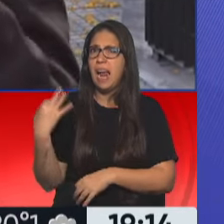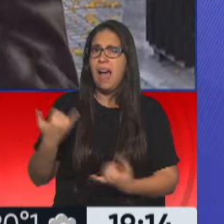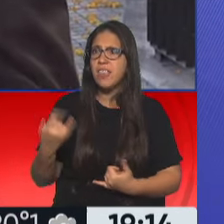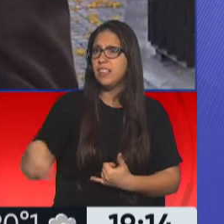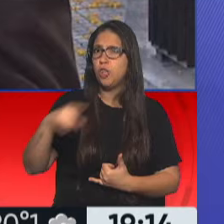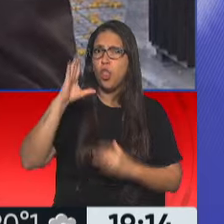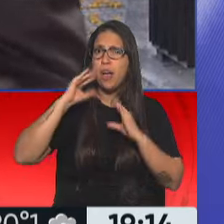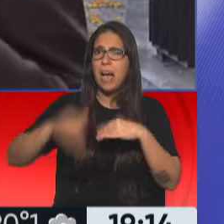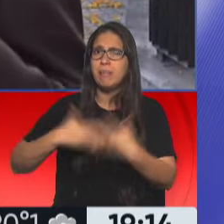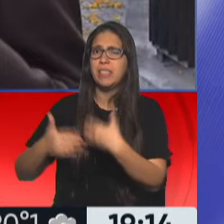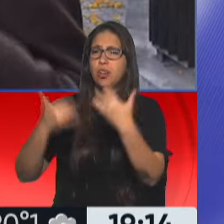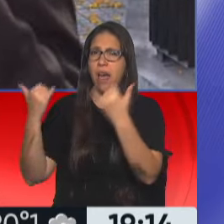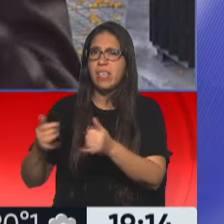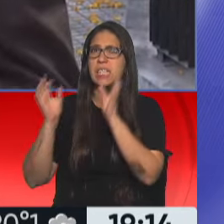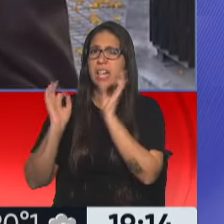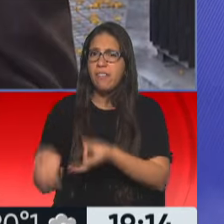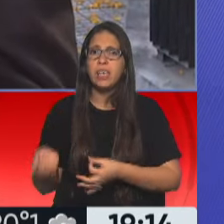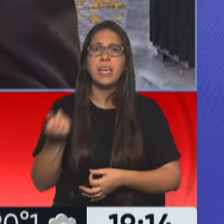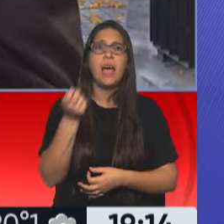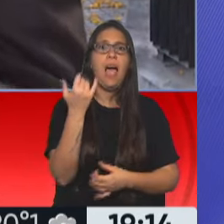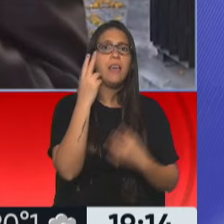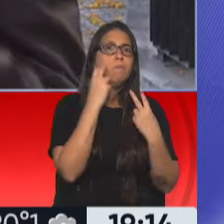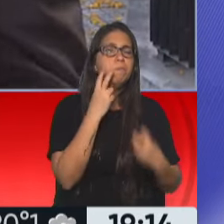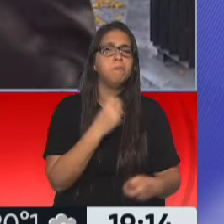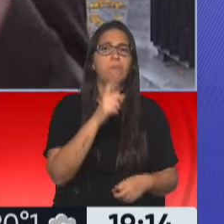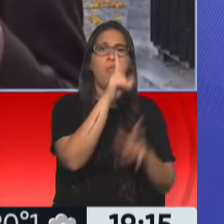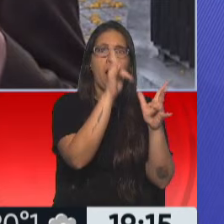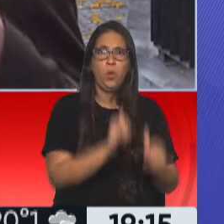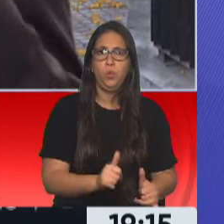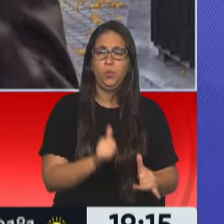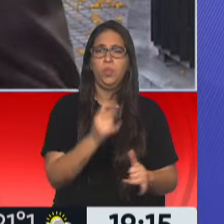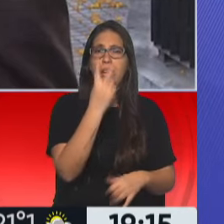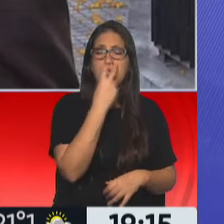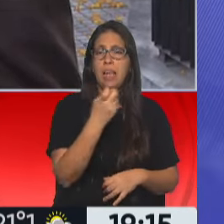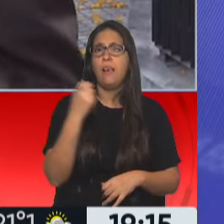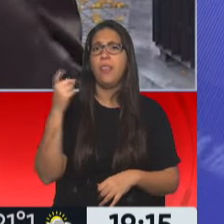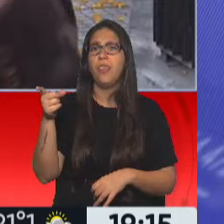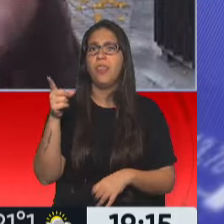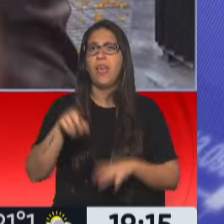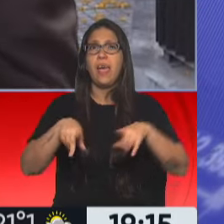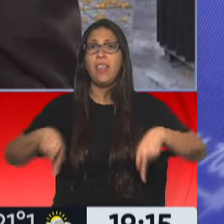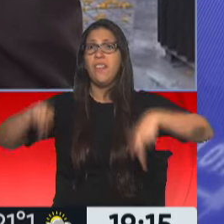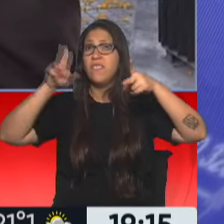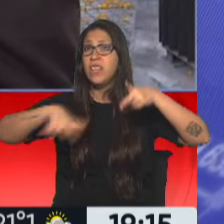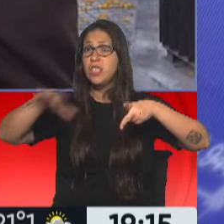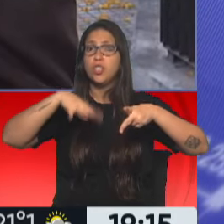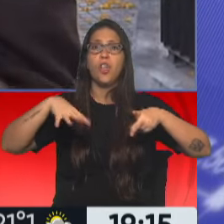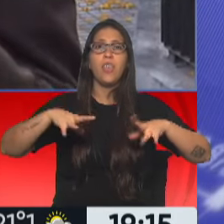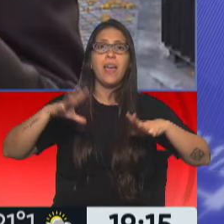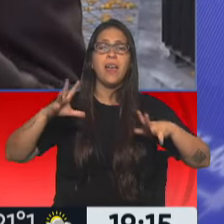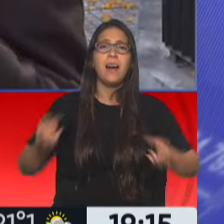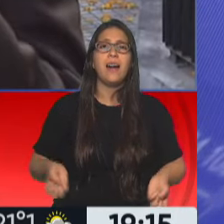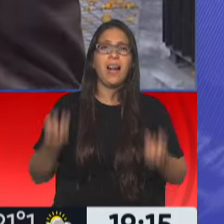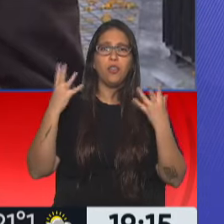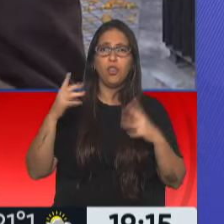capacitación, va a haber pericia eléctrica, pericia del edificio estructural, pericia para los reactores químicos que involucran las reacciones